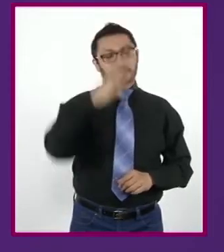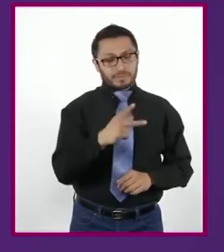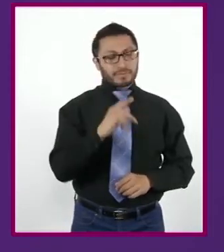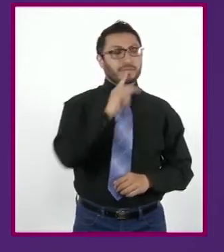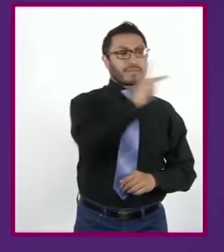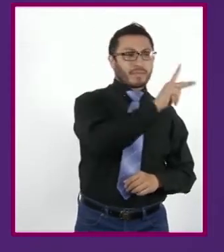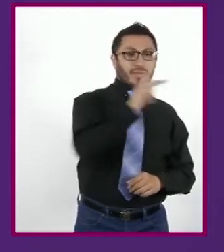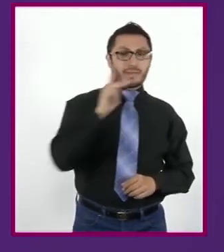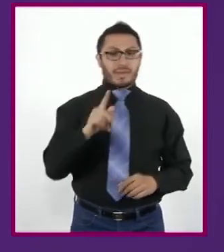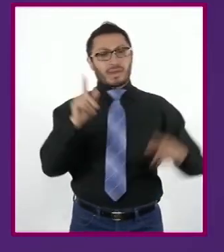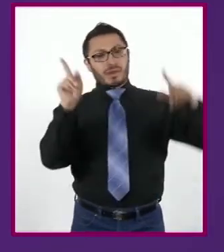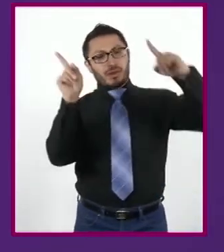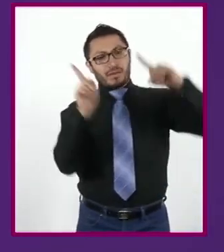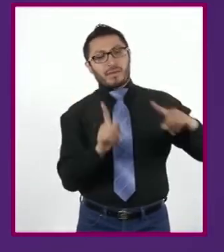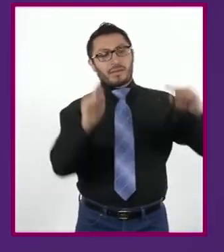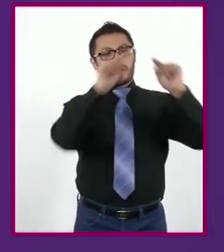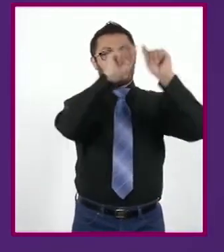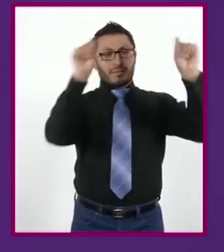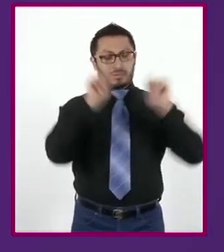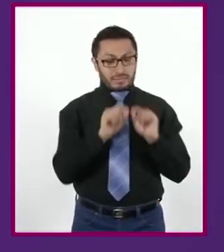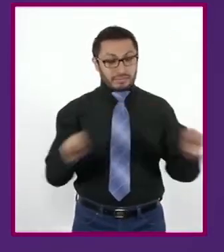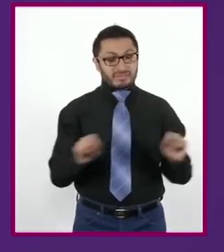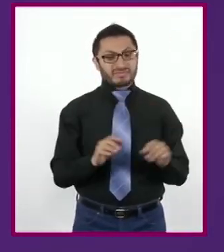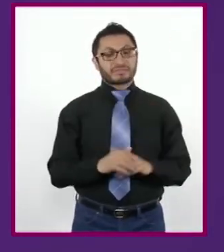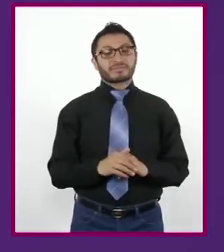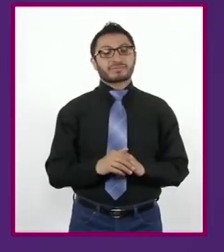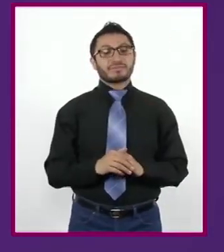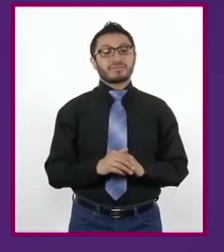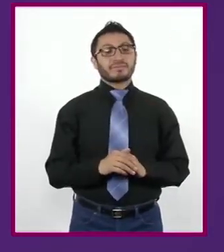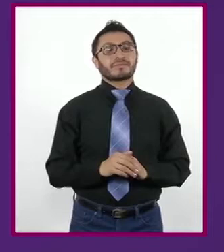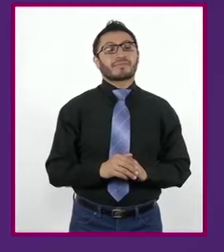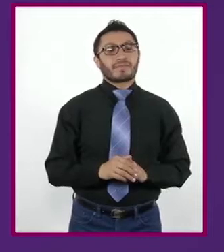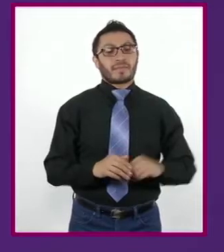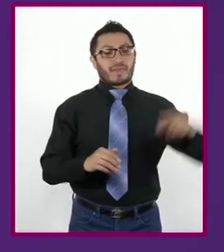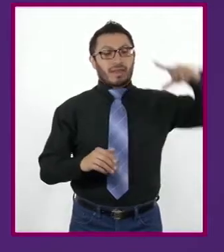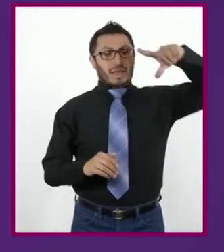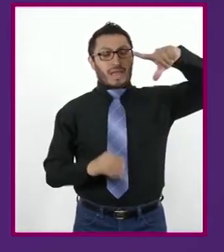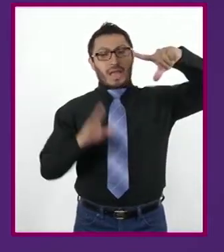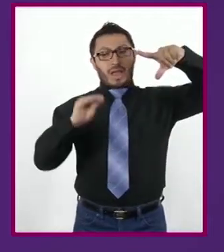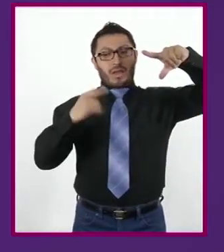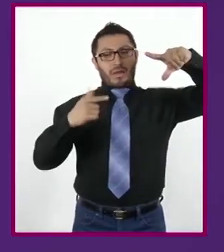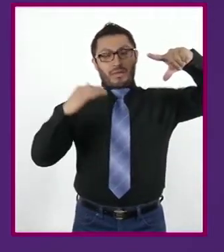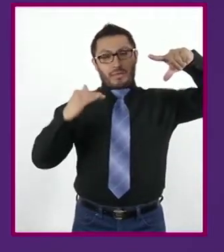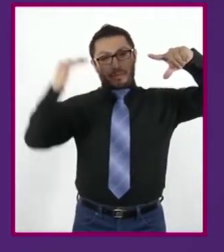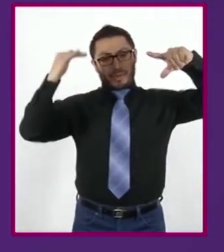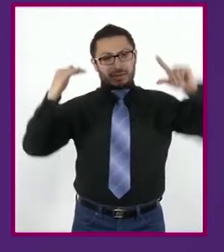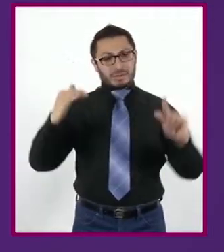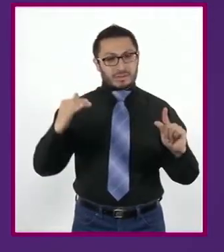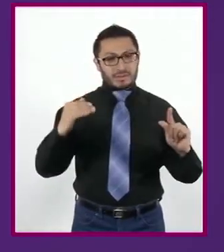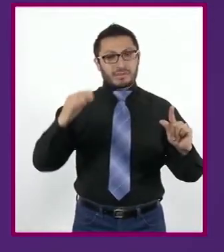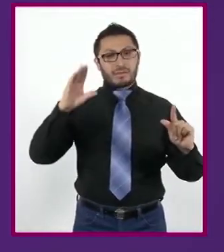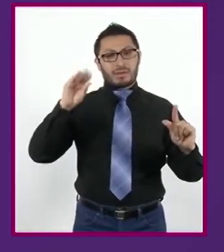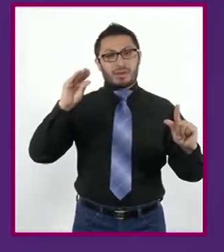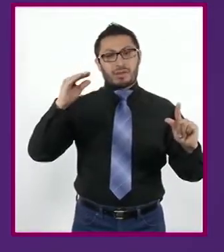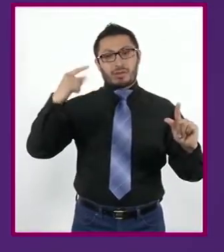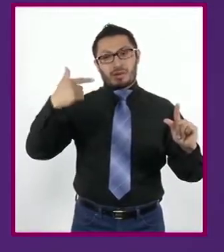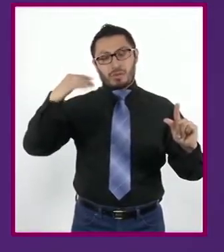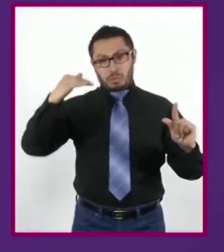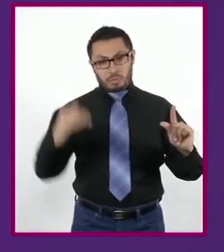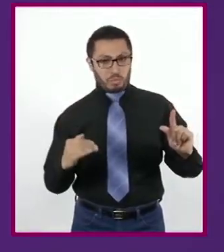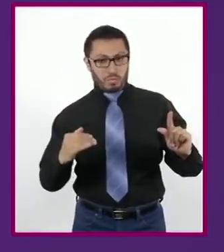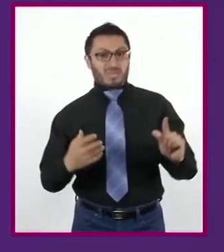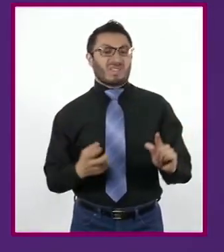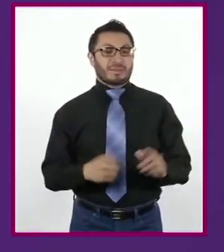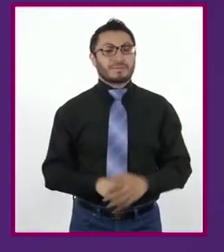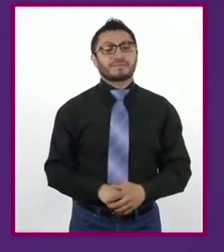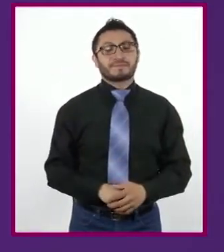dos ángulos obtusos, mayores de 90 grados, y dos ángulos agudos, menores de 90 grados.